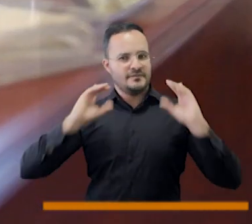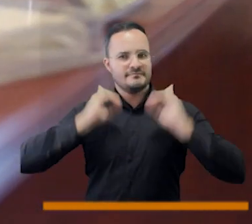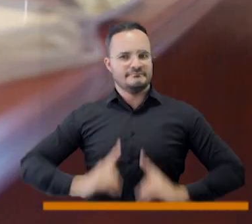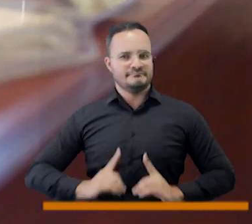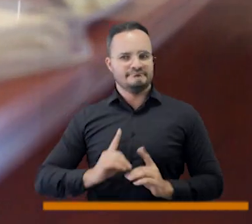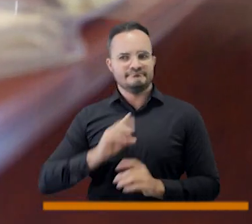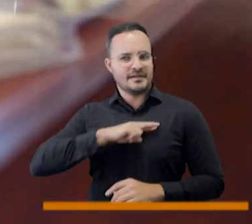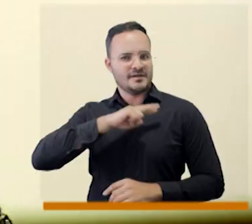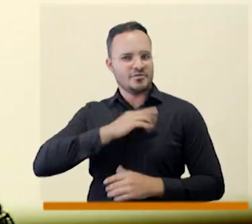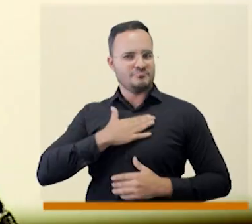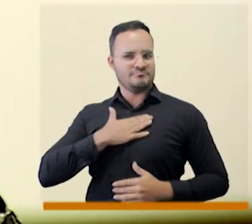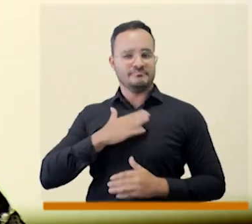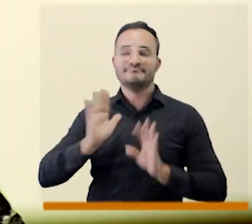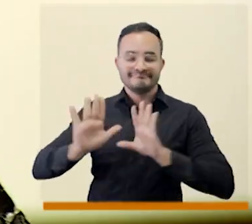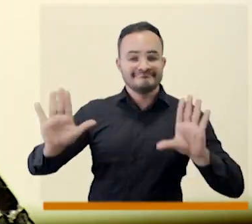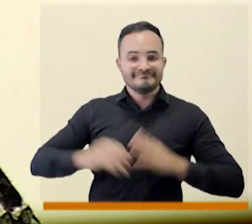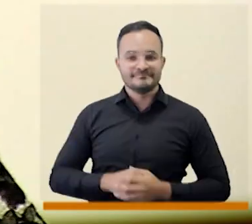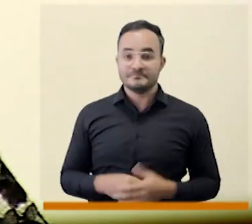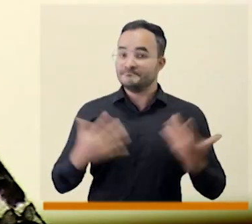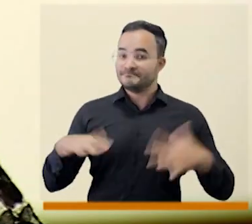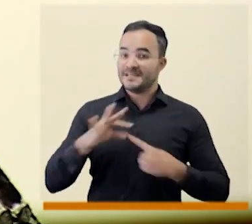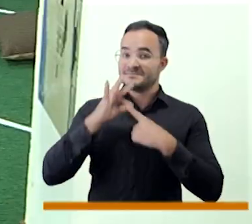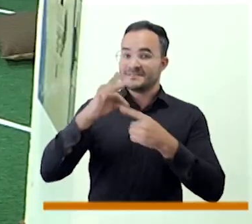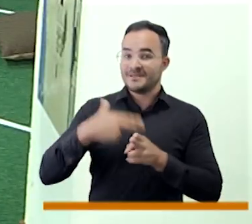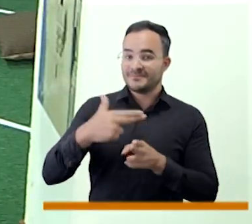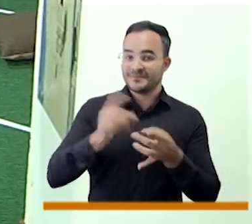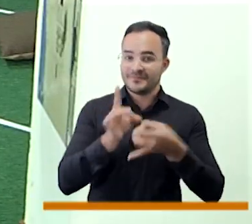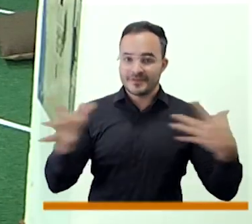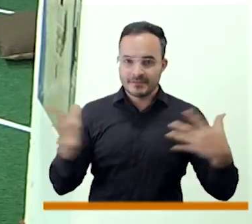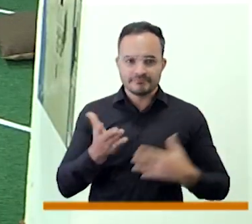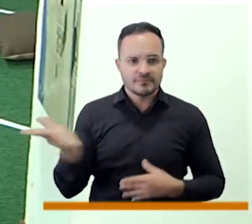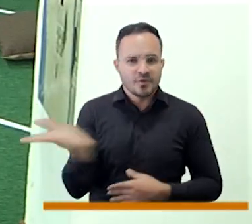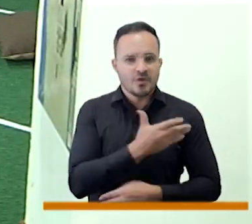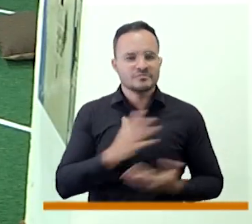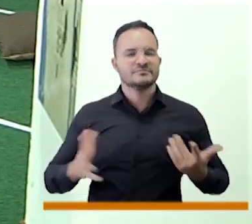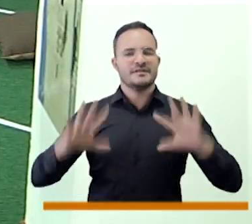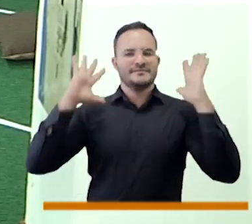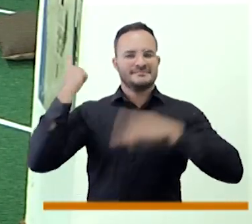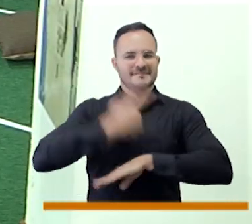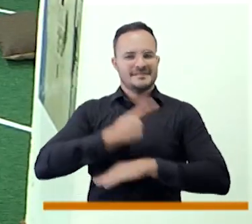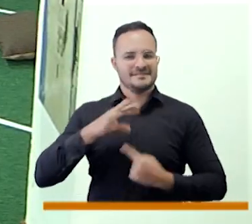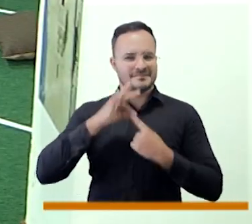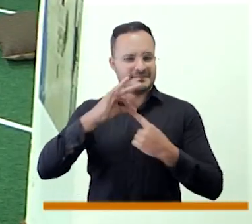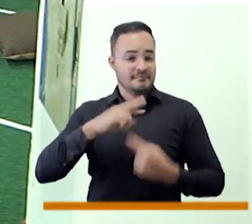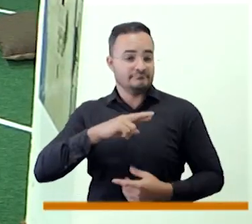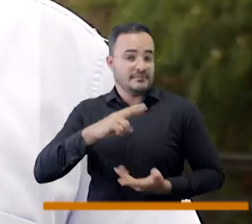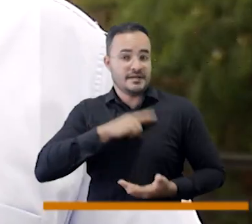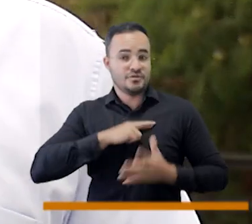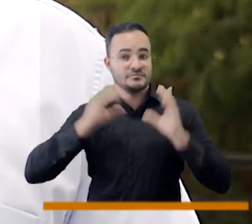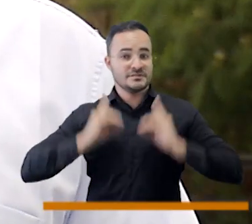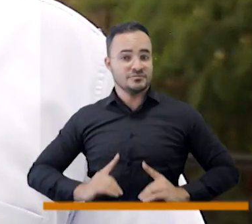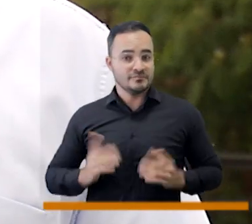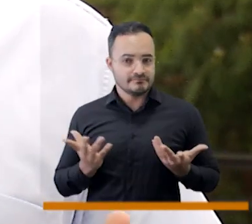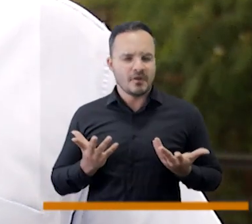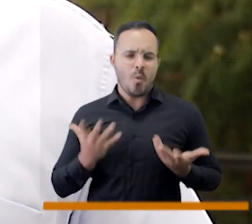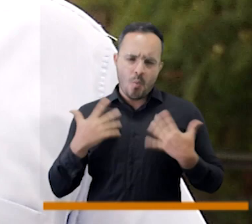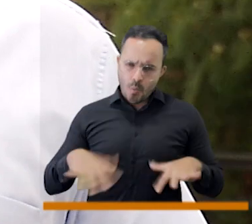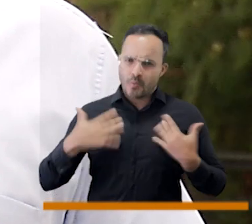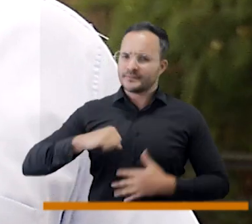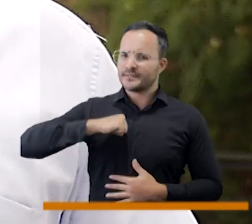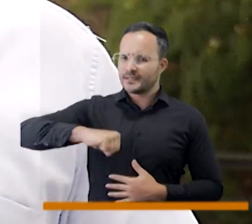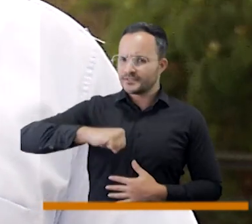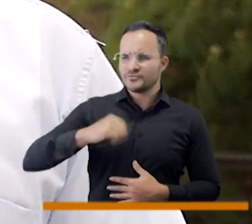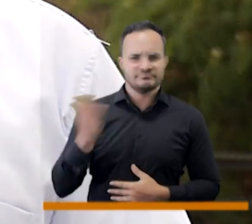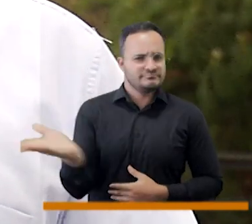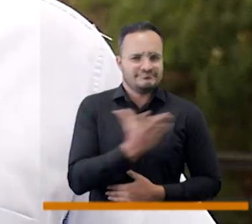muy especial porque vamos a estar celebrando el Día Nacional de la Libertad Religiosa, el día de un derecho fundamental que debemos